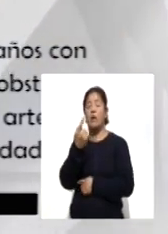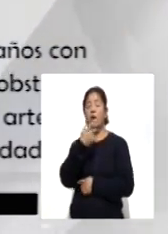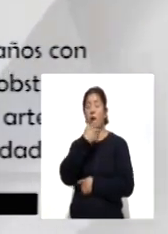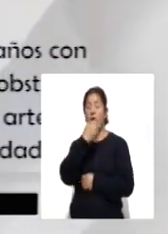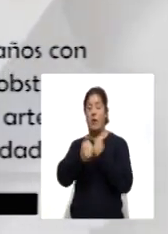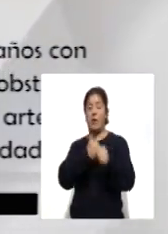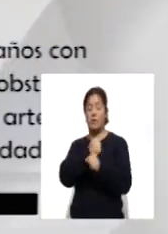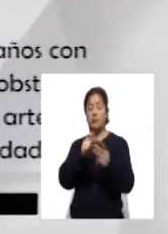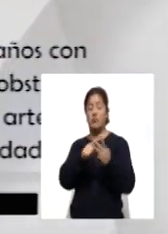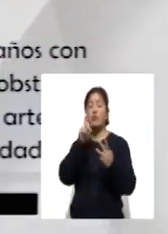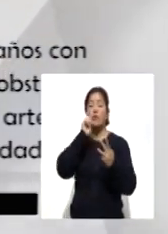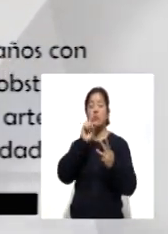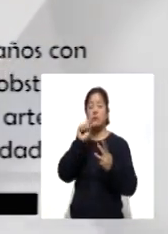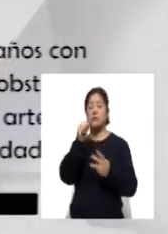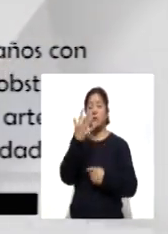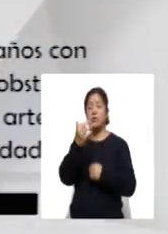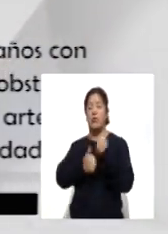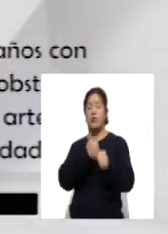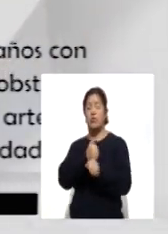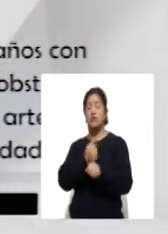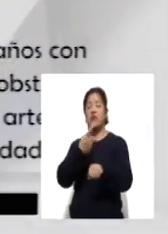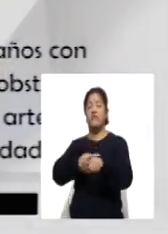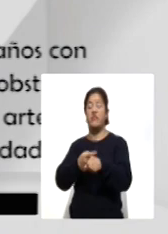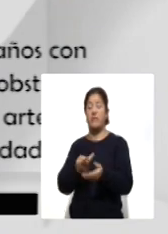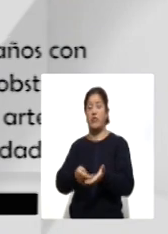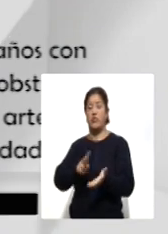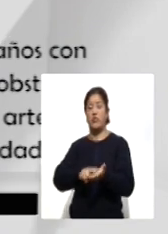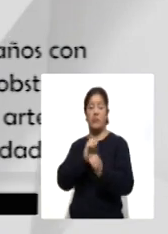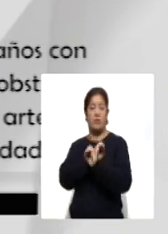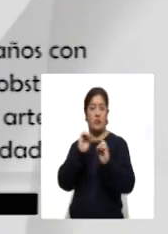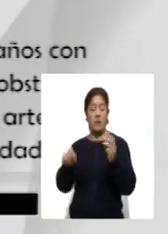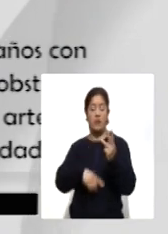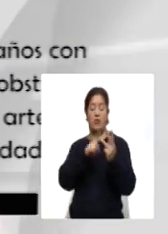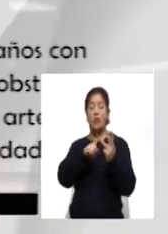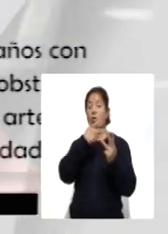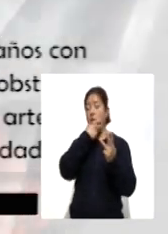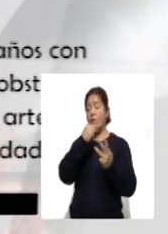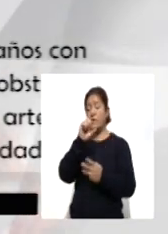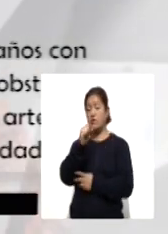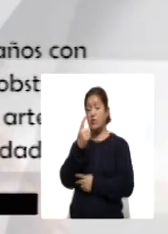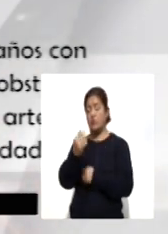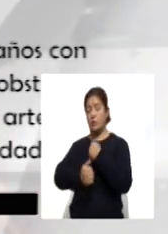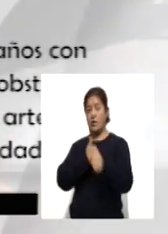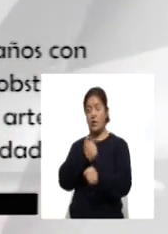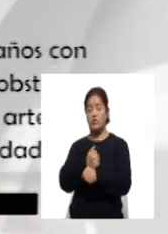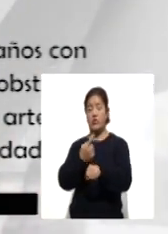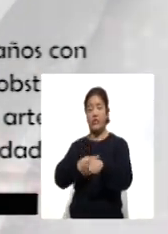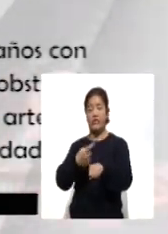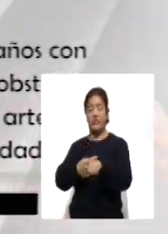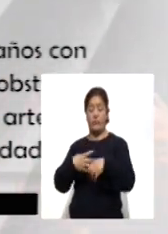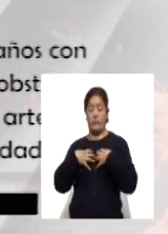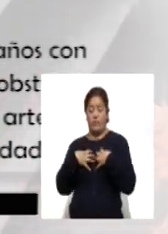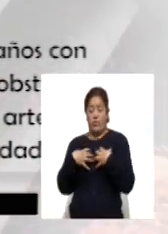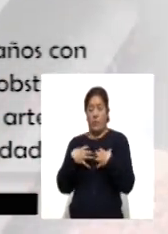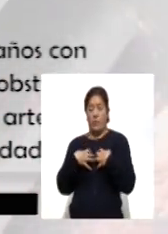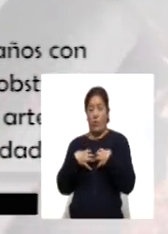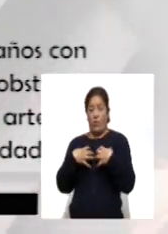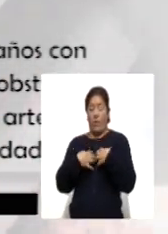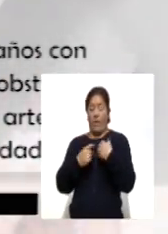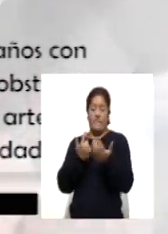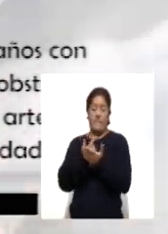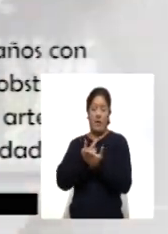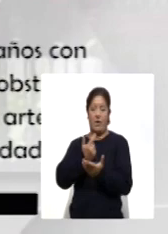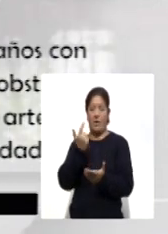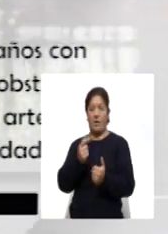de 65 años, ambos sin ninguna comorbilidad, un masculino de 61 años con enfermedad pulmonar obstructiva